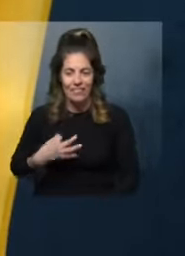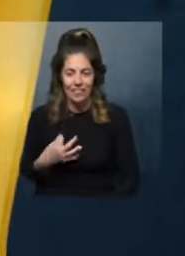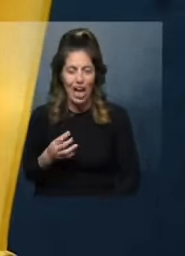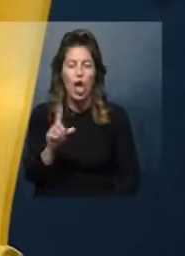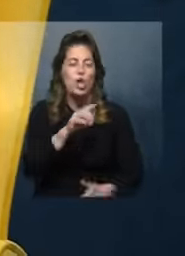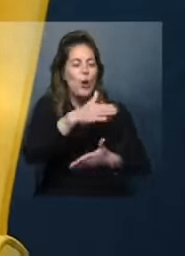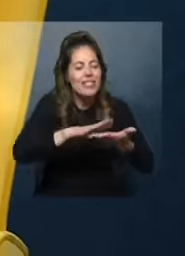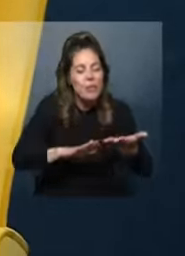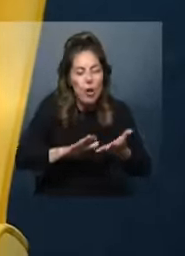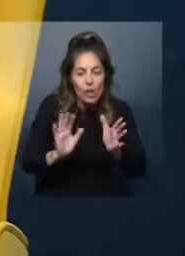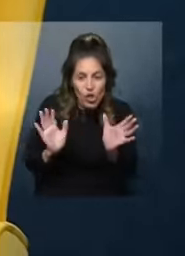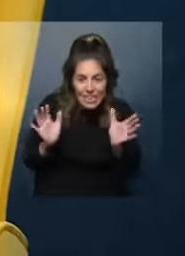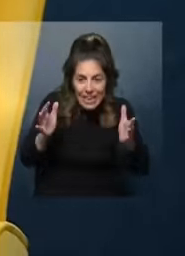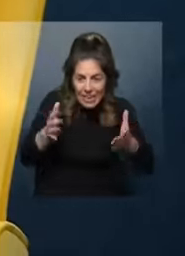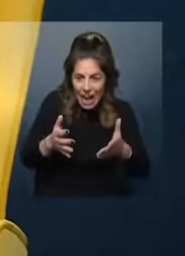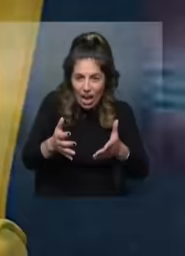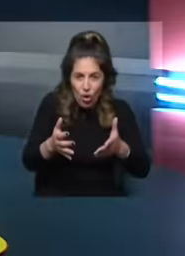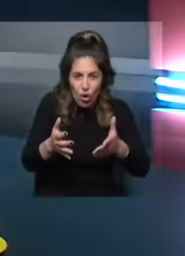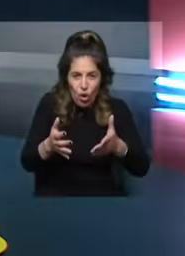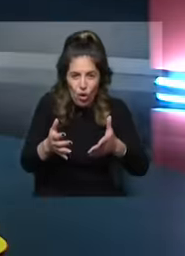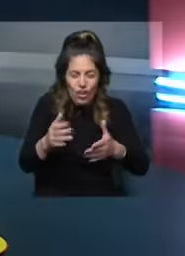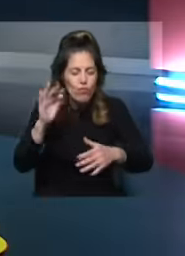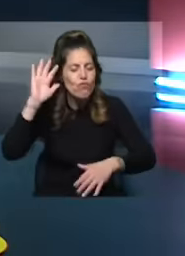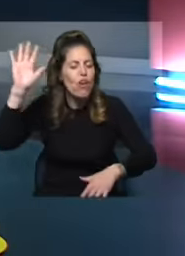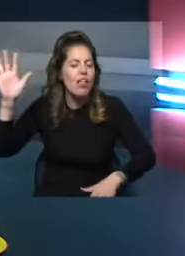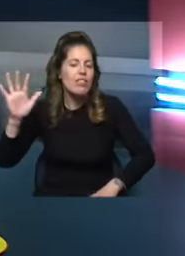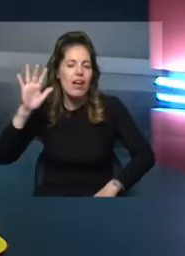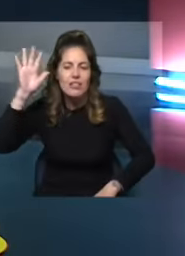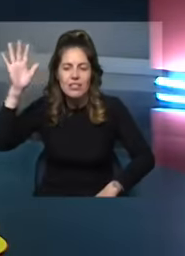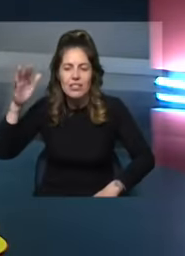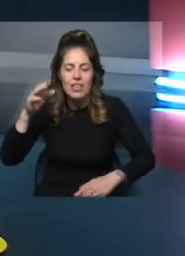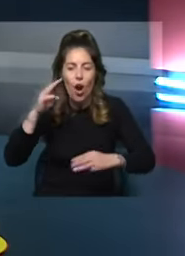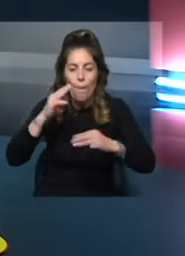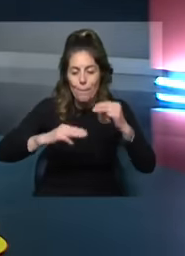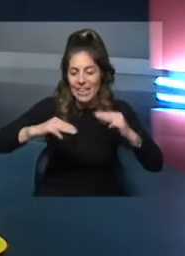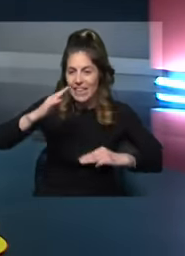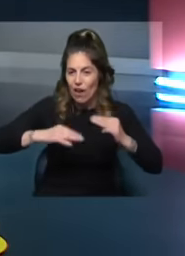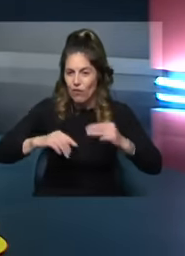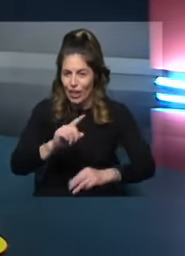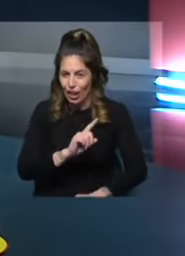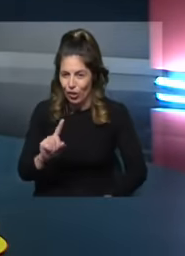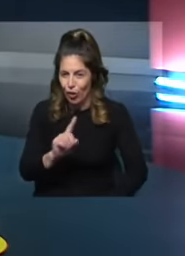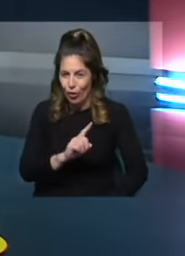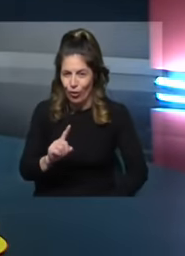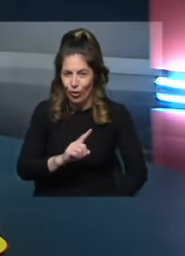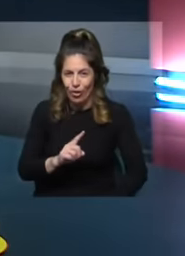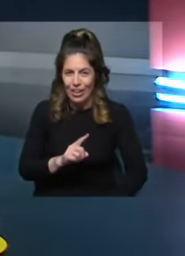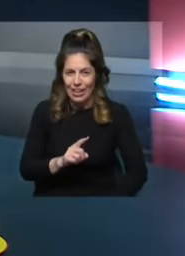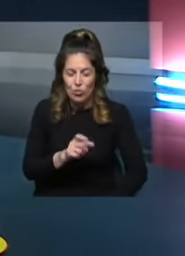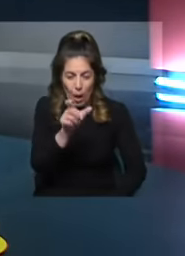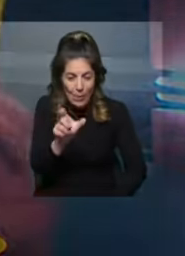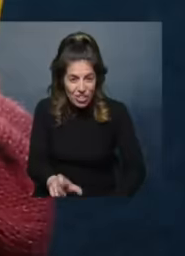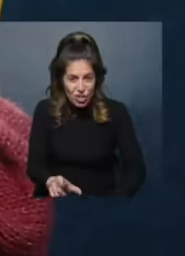poeta encerrado en su fantasía o en su metáfora o no sé qué. No, el tipo